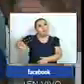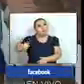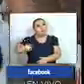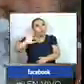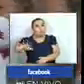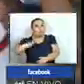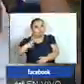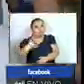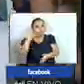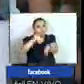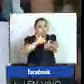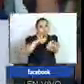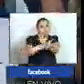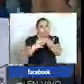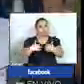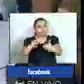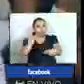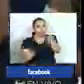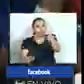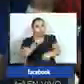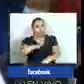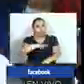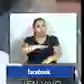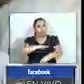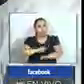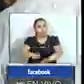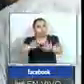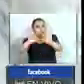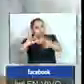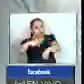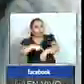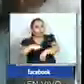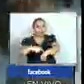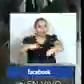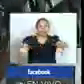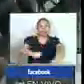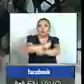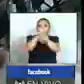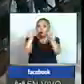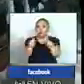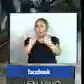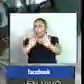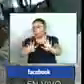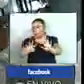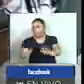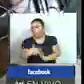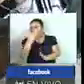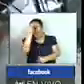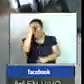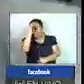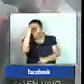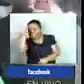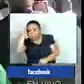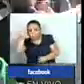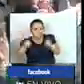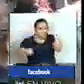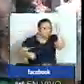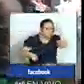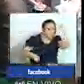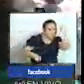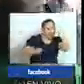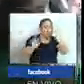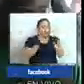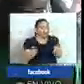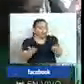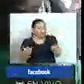la audiencia inicial para el martes 8 de septiembre a las 9 de la mañana para conocer más argumentos de la Fiscalía